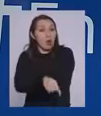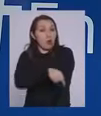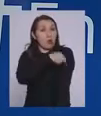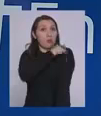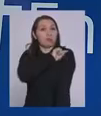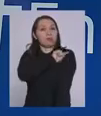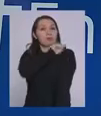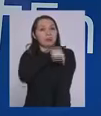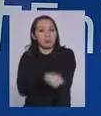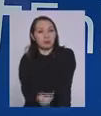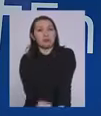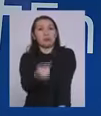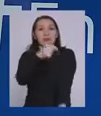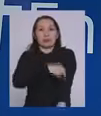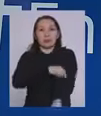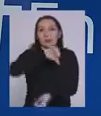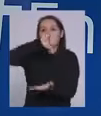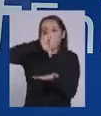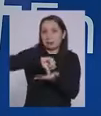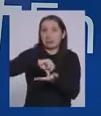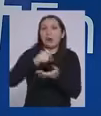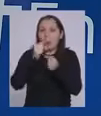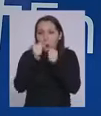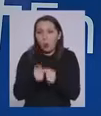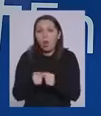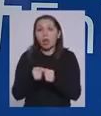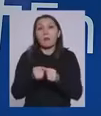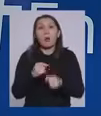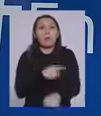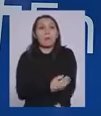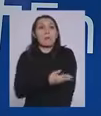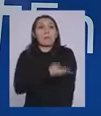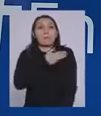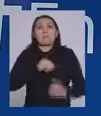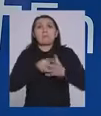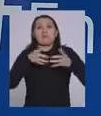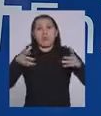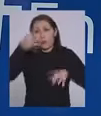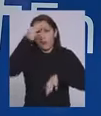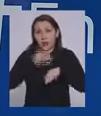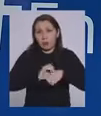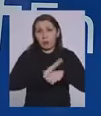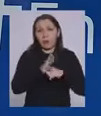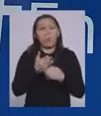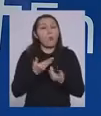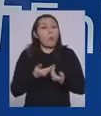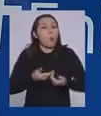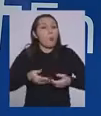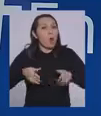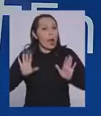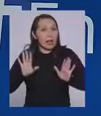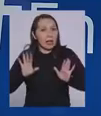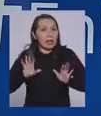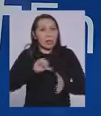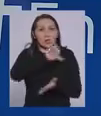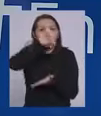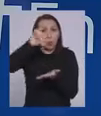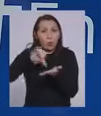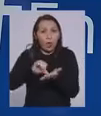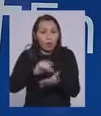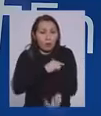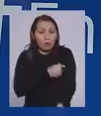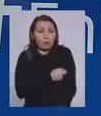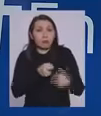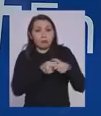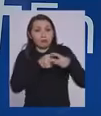otras regiones debido a los mayores niveles de contagio. Y esto se va a ir aplicando a cualquier ciudad del